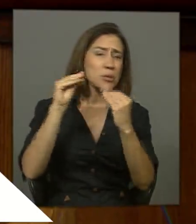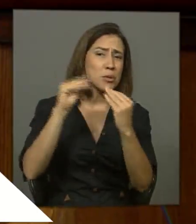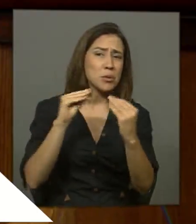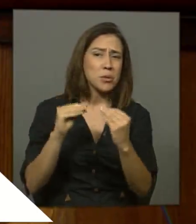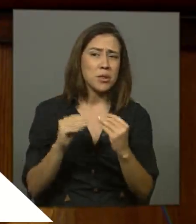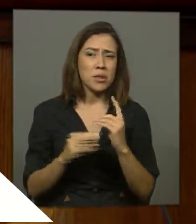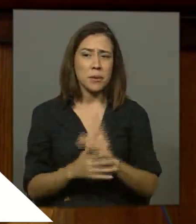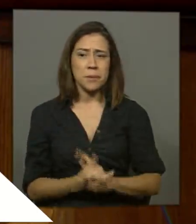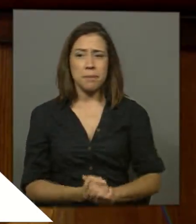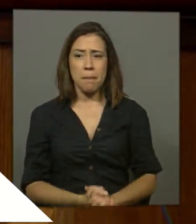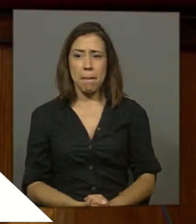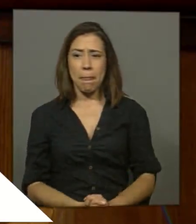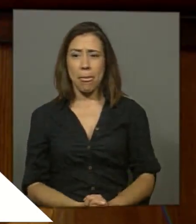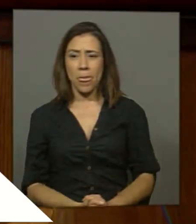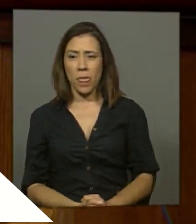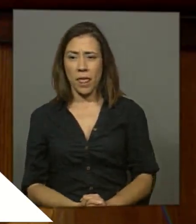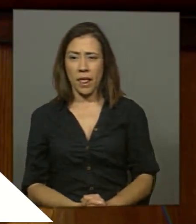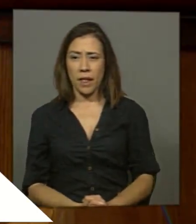cómo